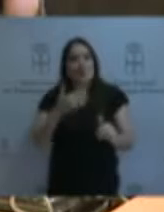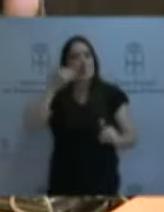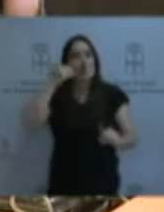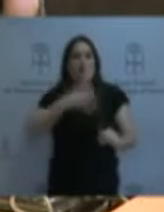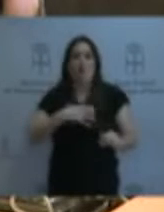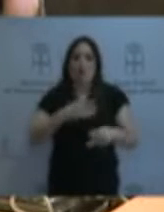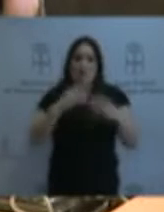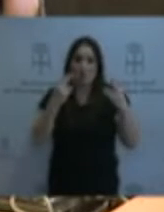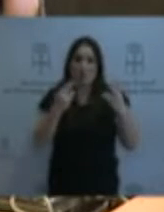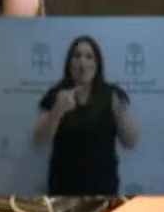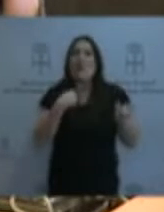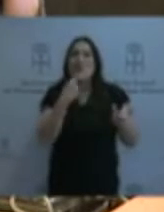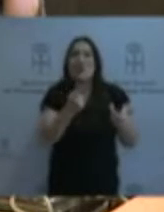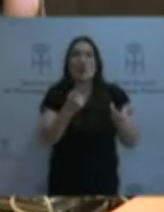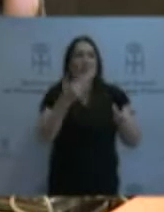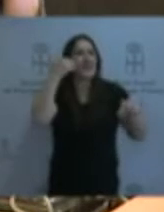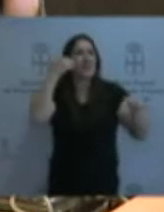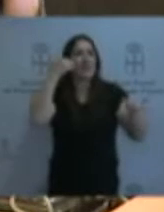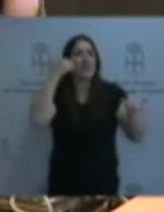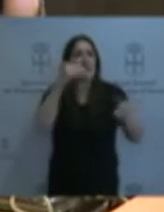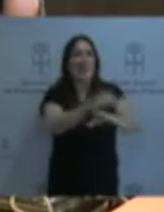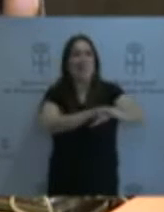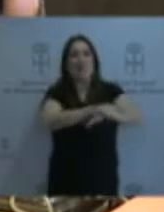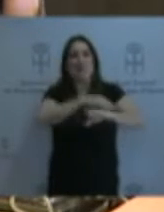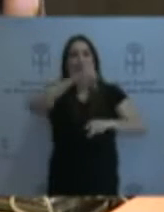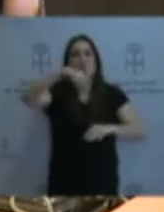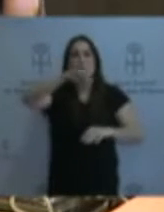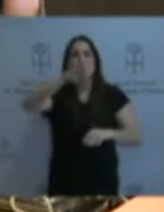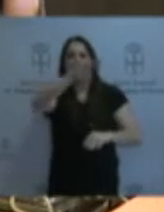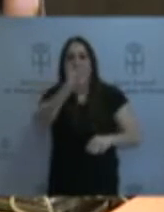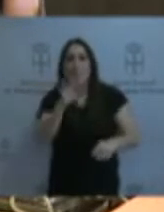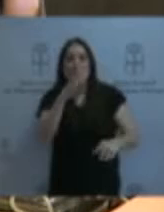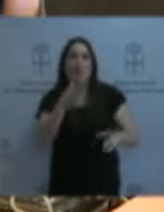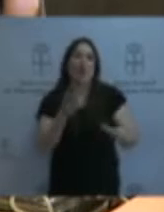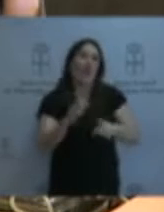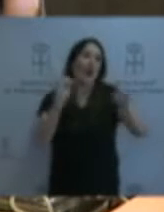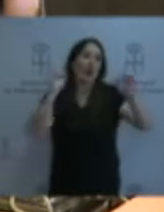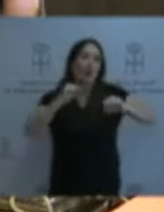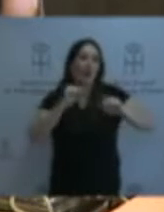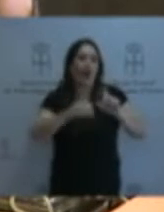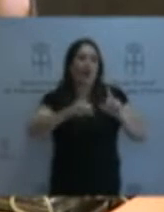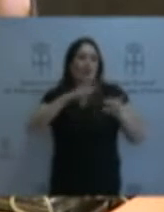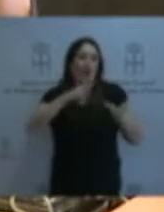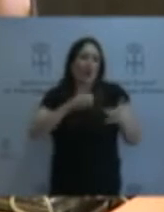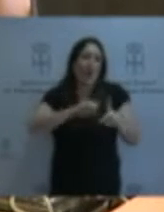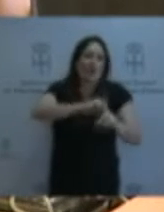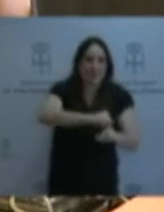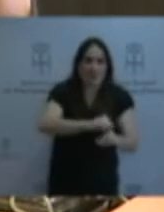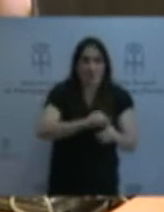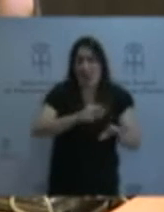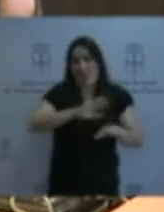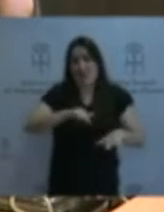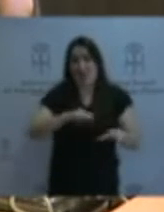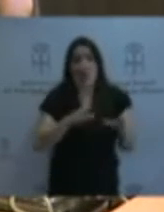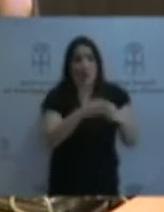función pública y no hablo de la dignificación del ministro Montoro, que lanza un acuerdo forzado por las circunstancias con un partido que abiertamente defiende la